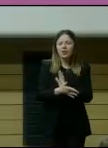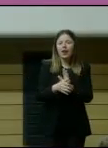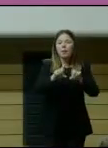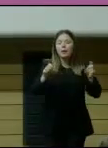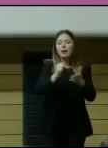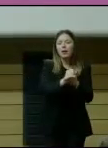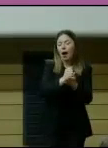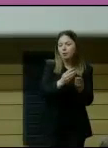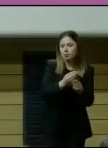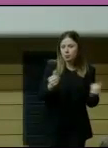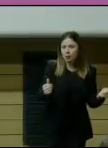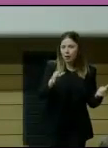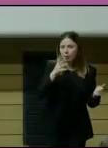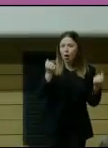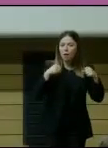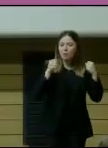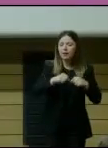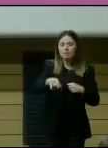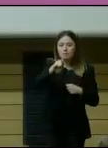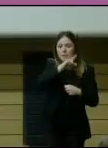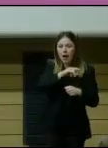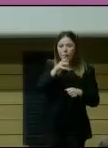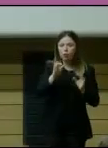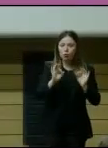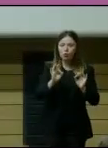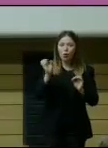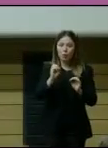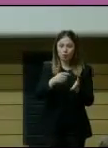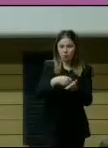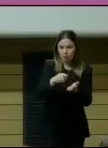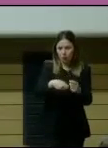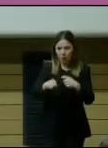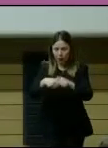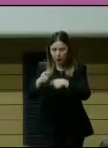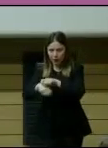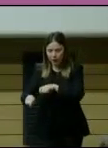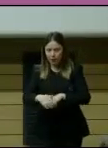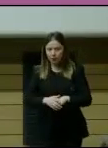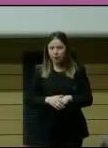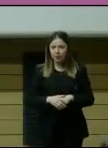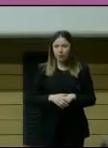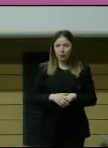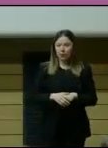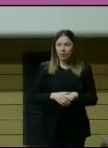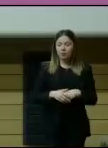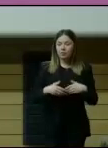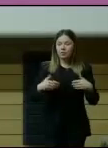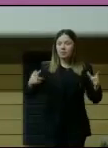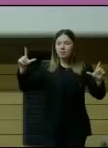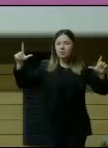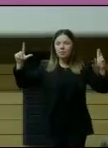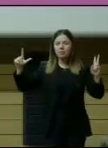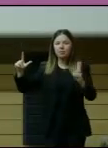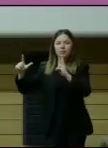desaparecido debido a su mala praxis en la dispensación de Oxycontin. Estas también son buenísimas.